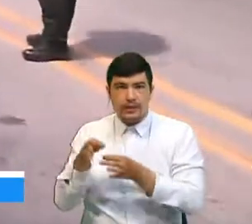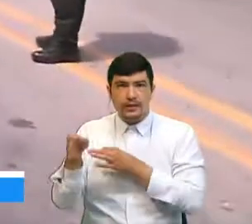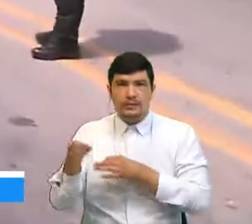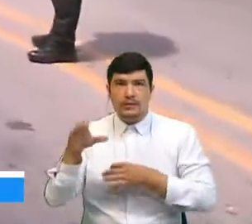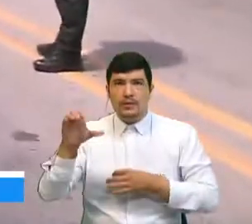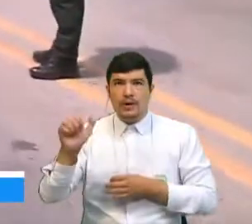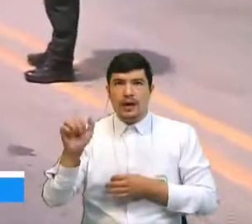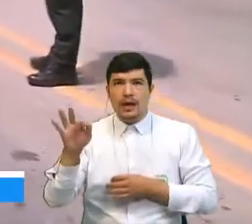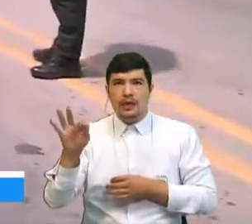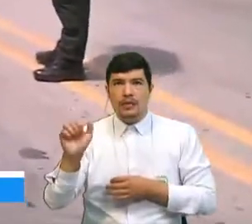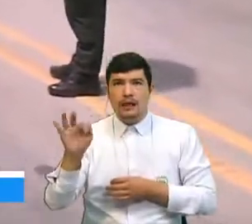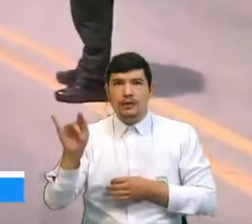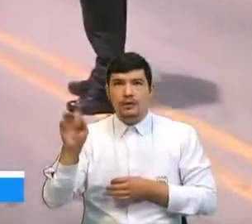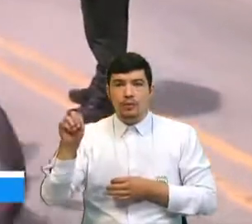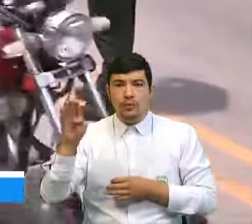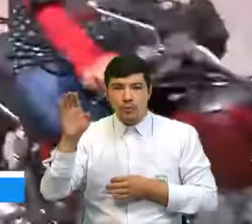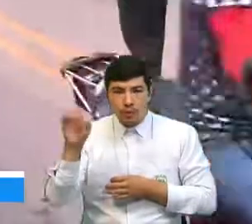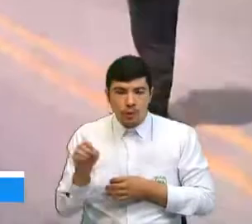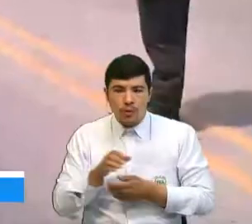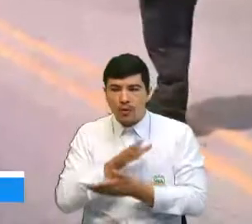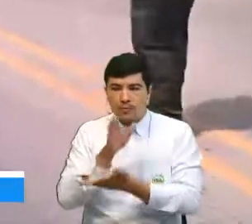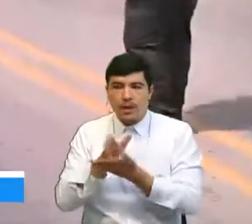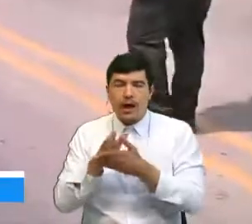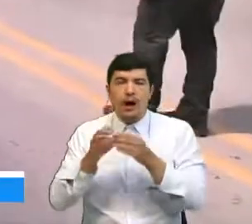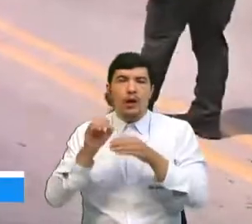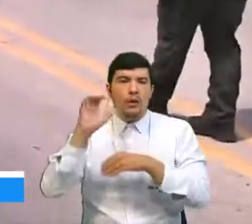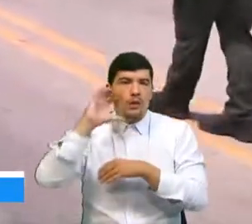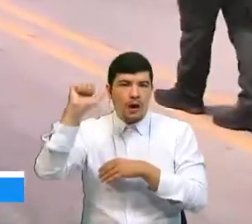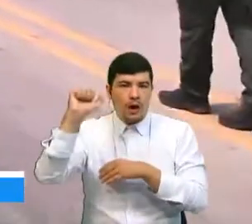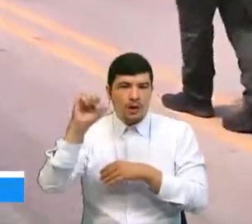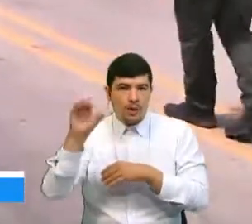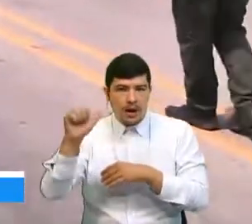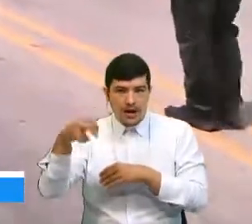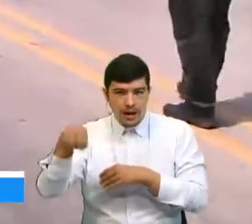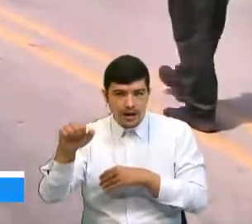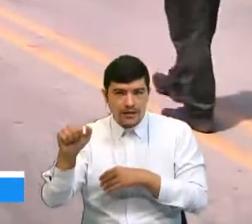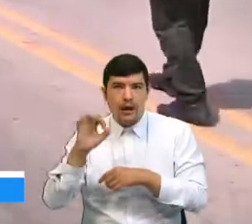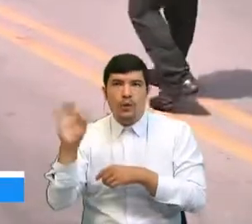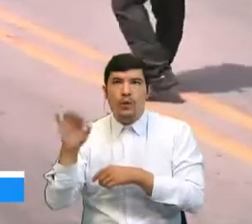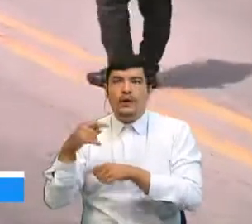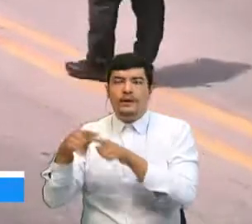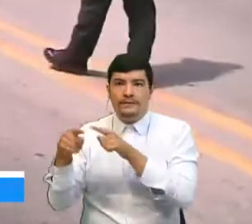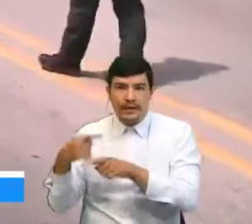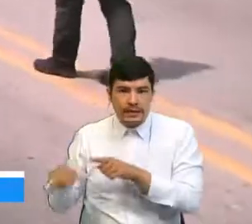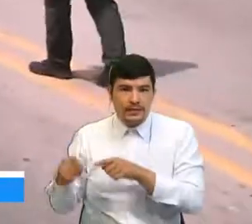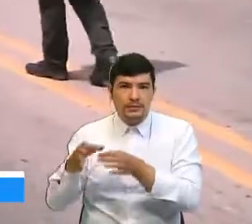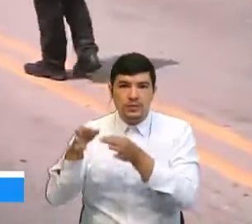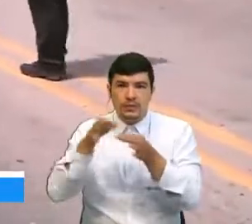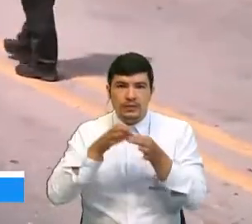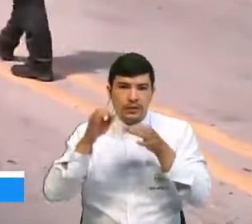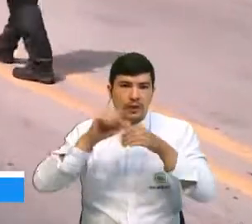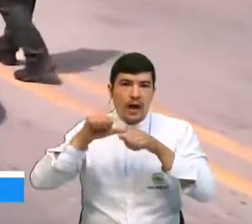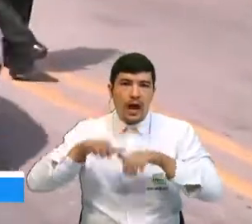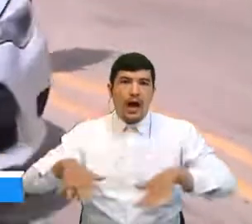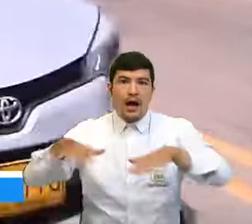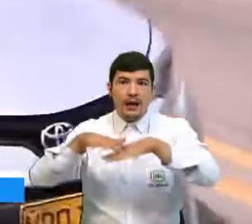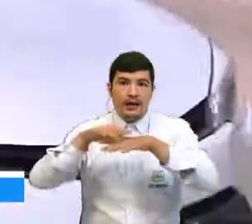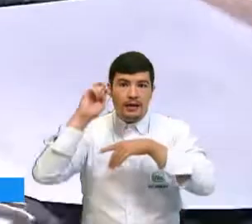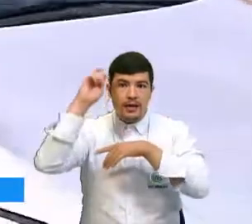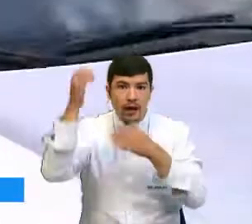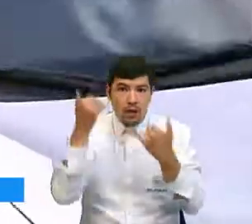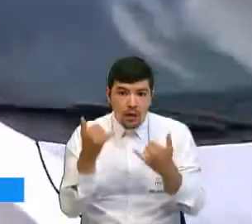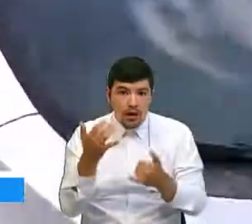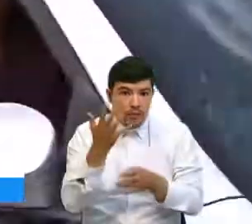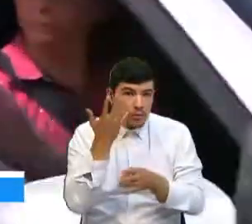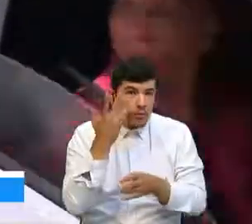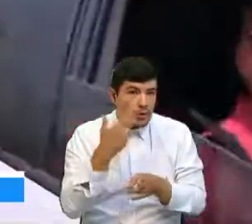del Catatumbo, hacia Ocaña y hacia los demás municipios de la costa norte han advertido que no van a trabajar durante